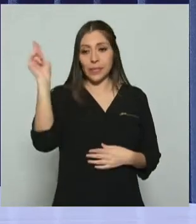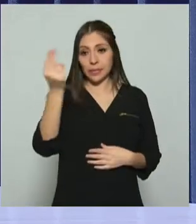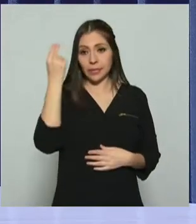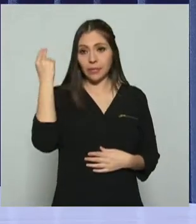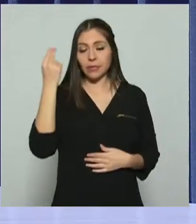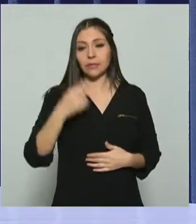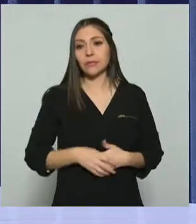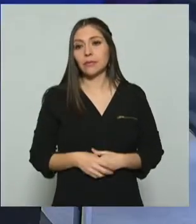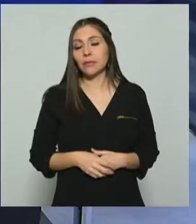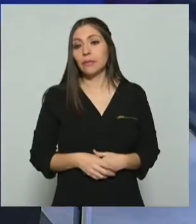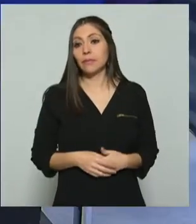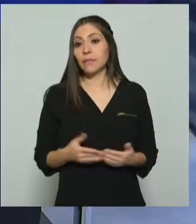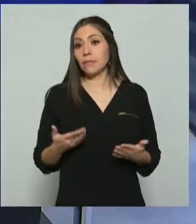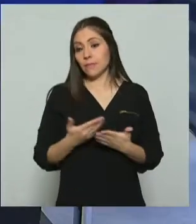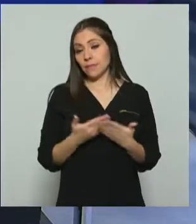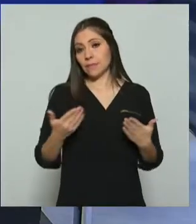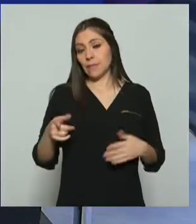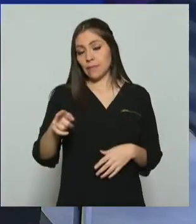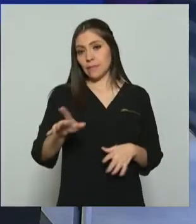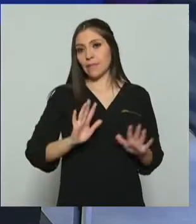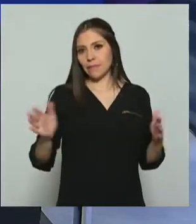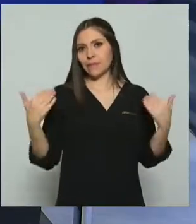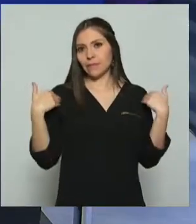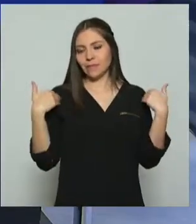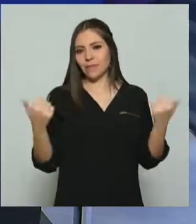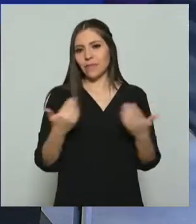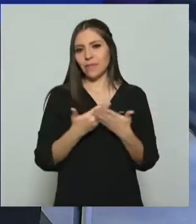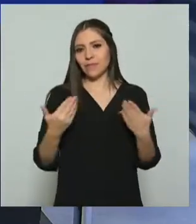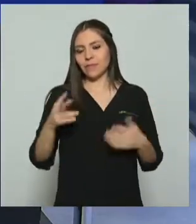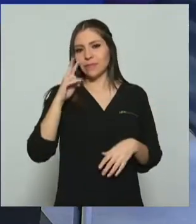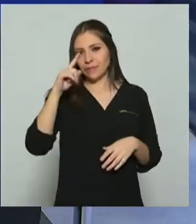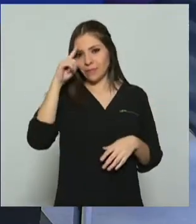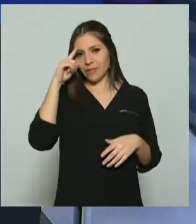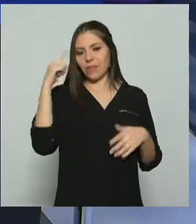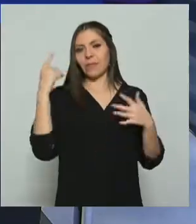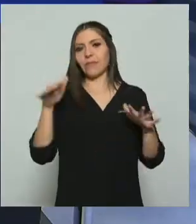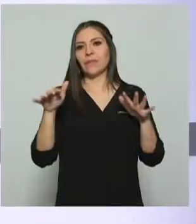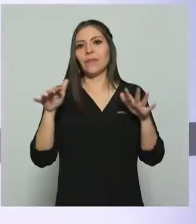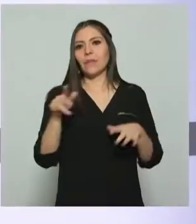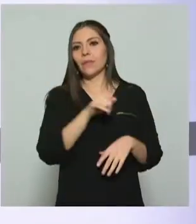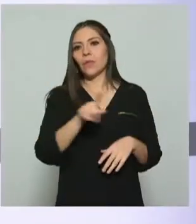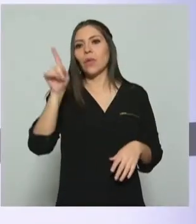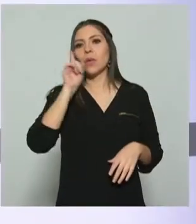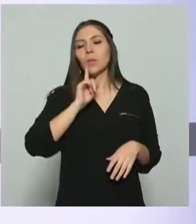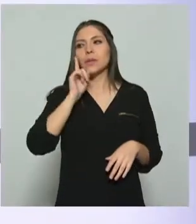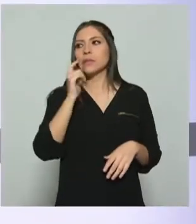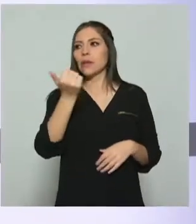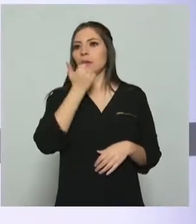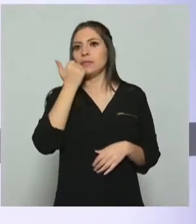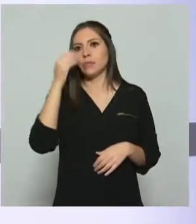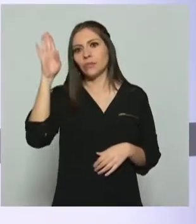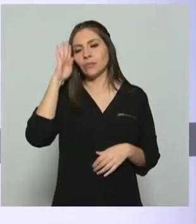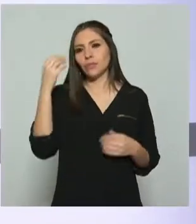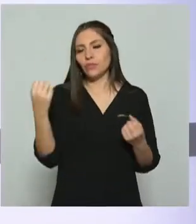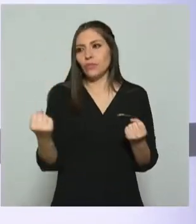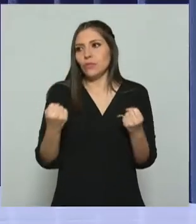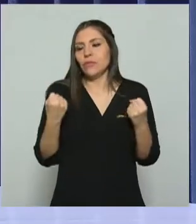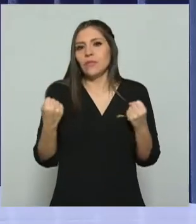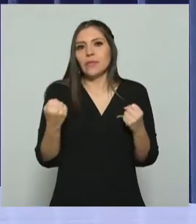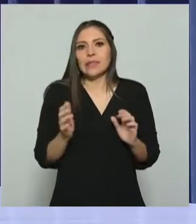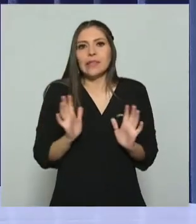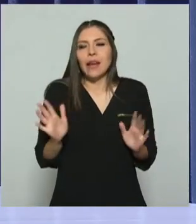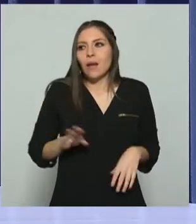Entonces, pues tú ya puedes comprender, Rosalinda, por qué están evidentemente las universitarias tan indignadas, tan enojadas con esta rabia con